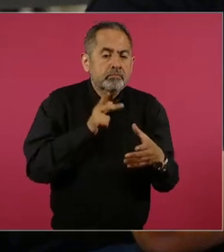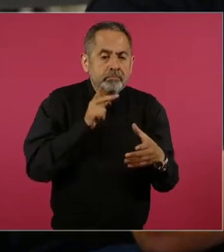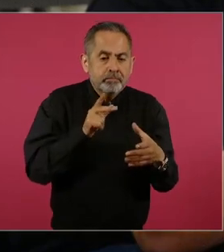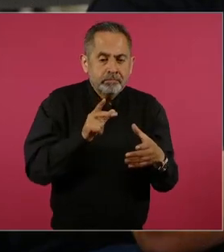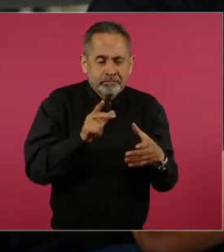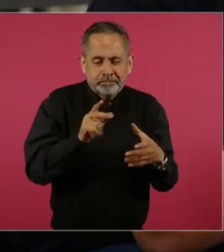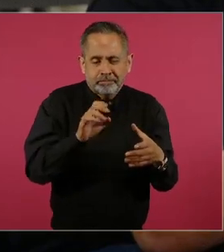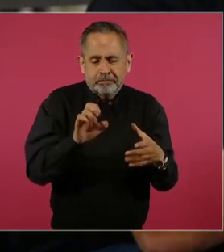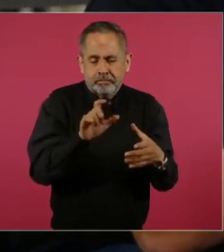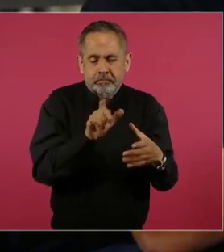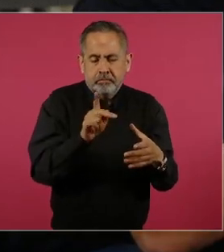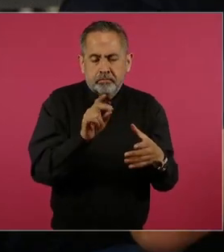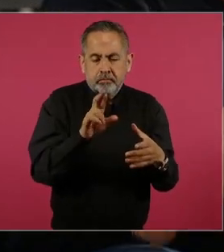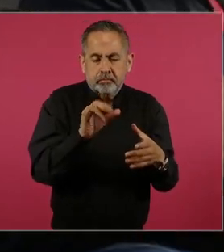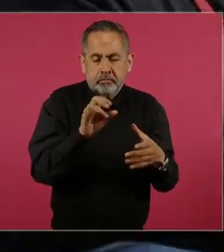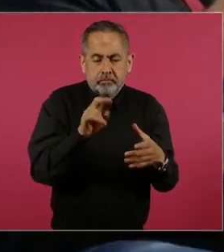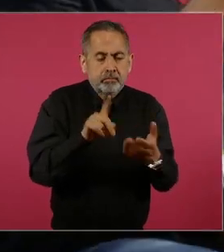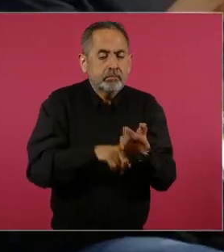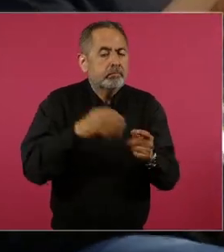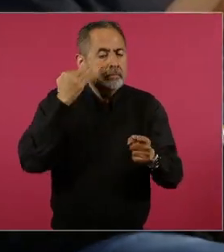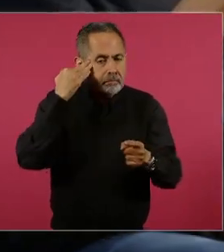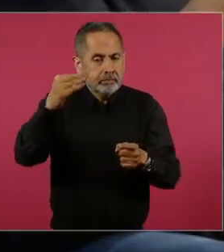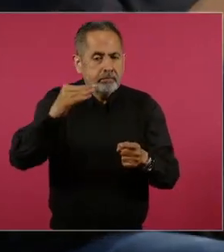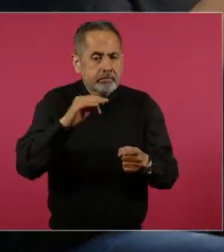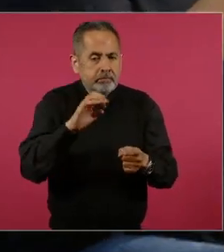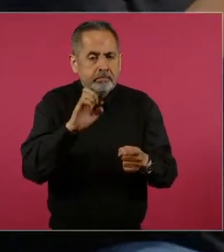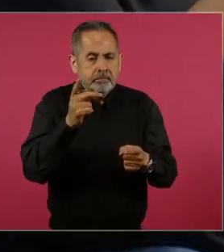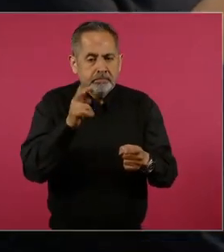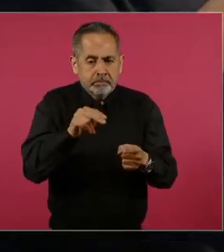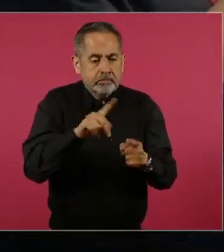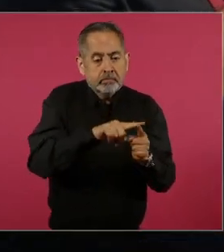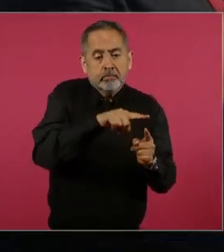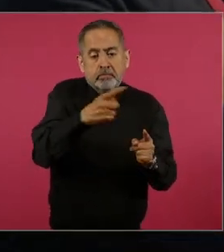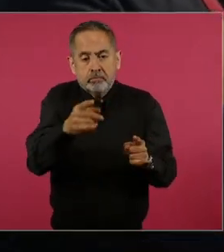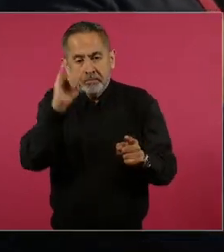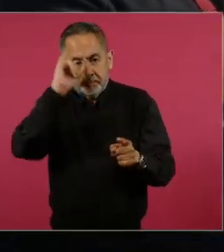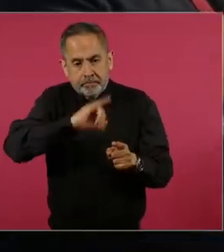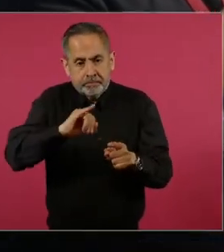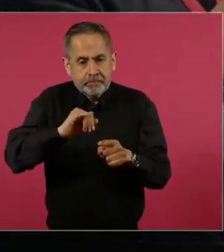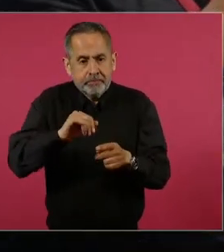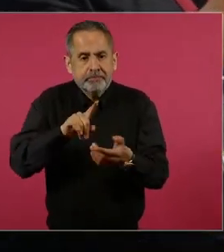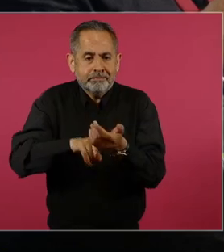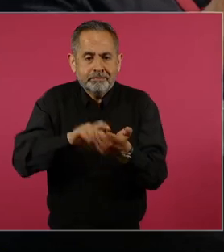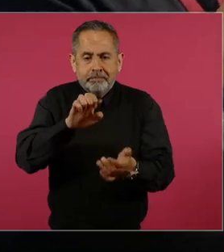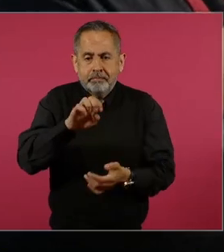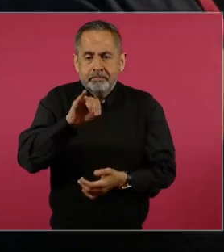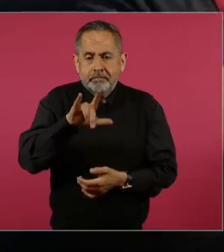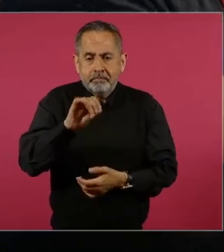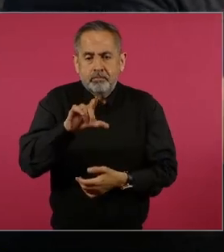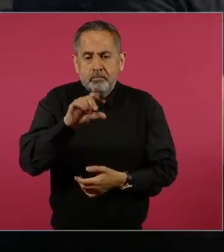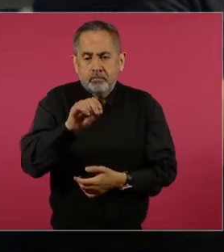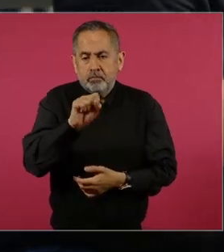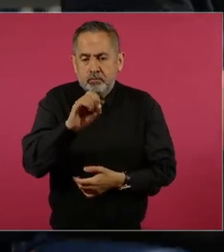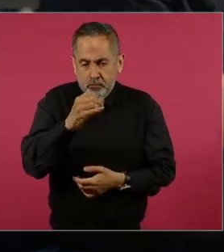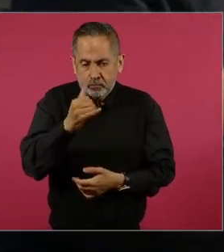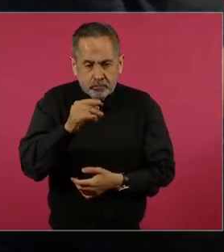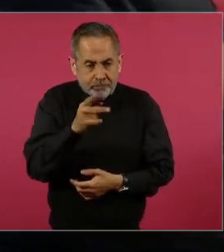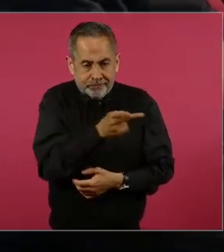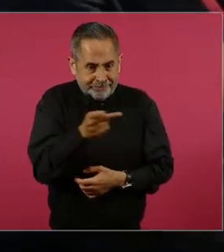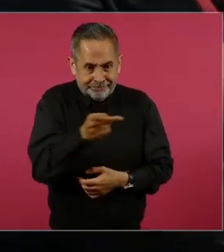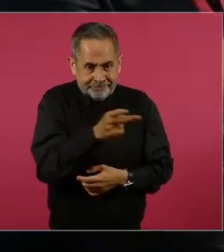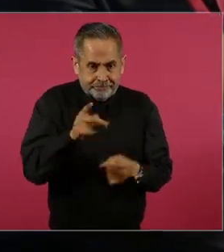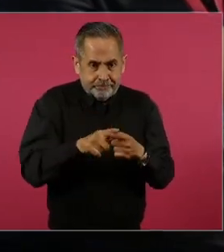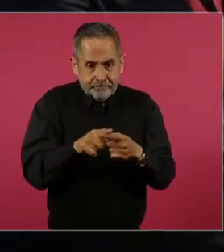y Producción durante el gobierno de Peña Nieto y que su jefe directo fue pues Emilio Lozoya, ¿no? Y que pues bueno,